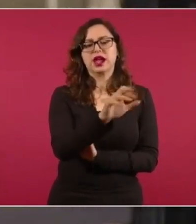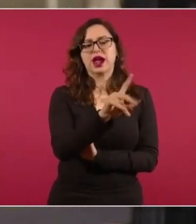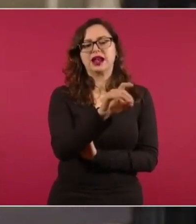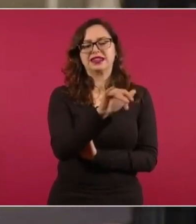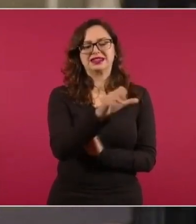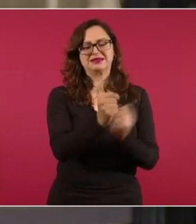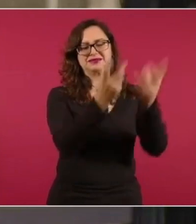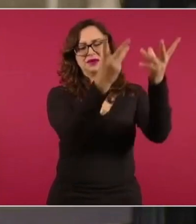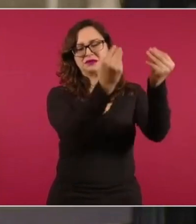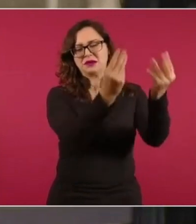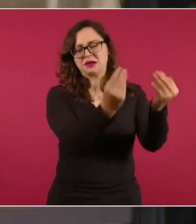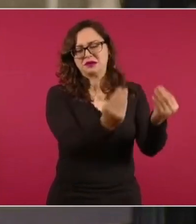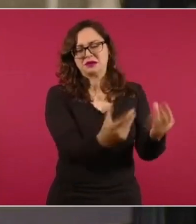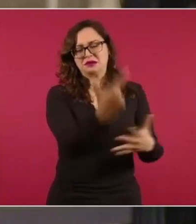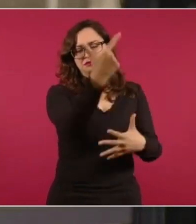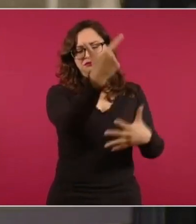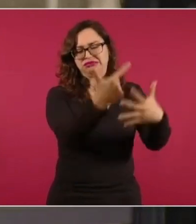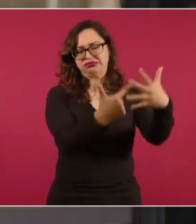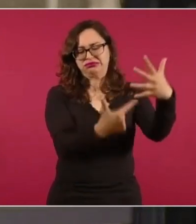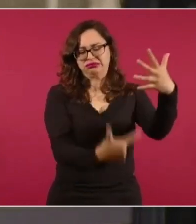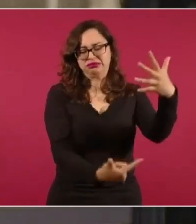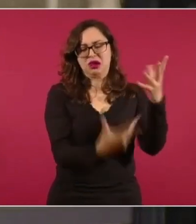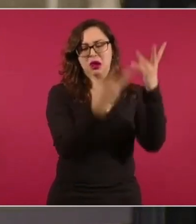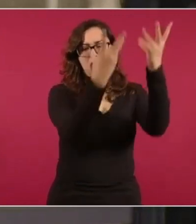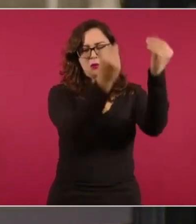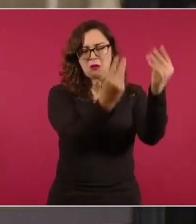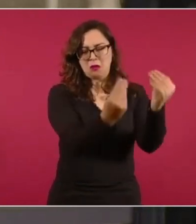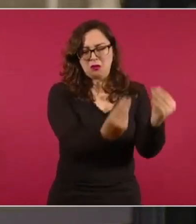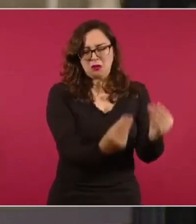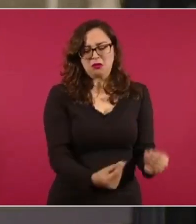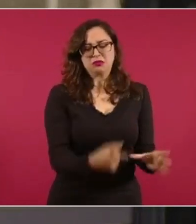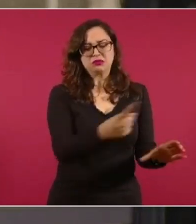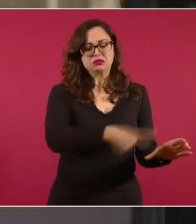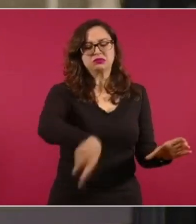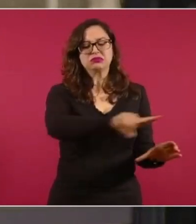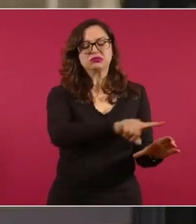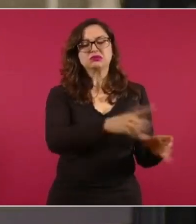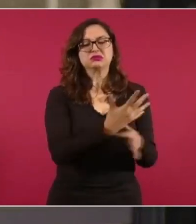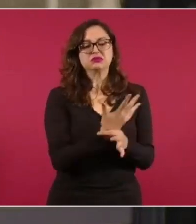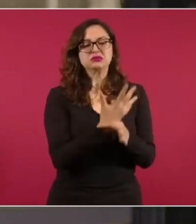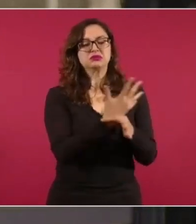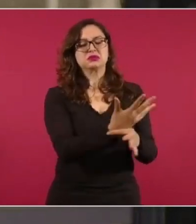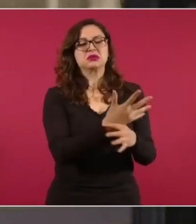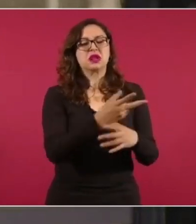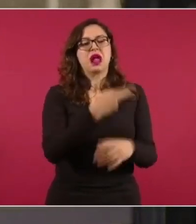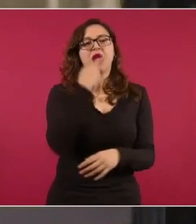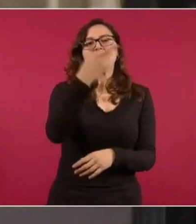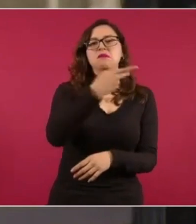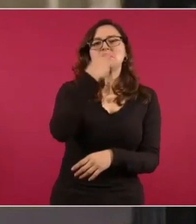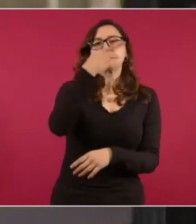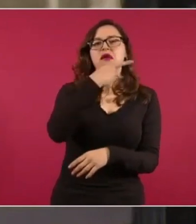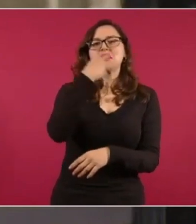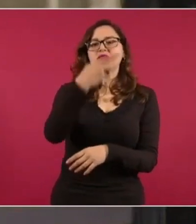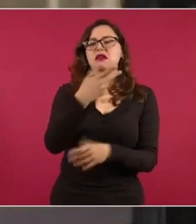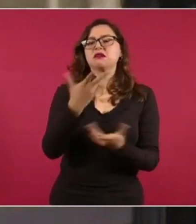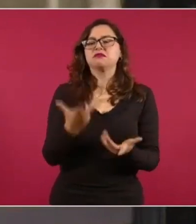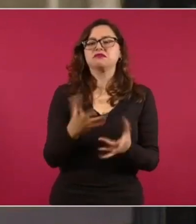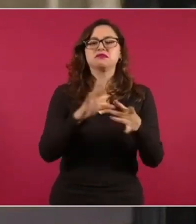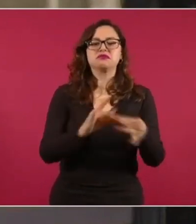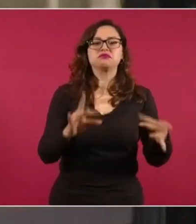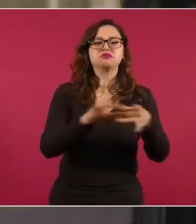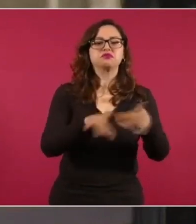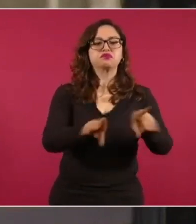muchos más, han querido construir una narrativa falsa y una percepción de que el país se